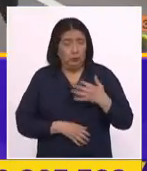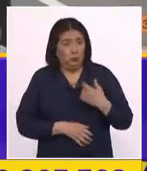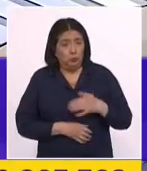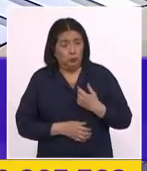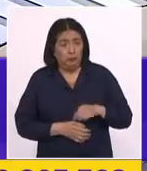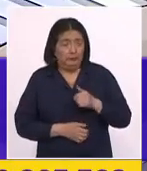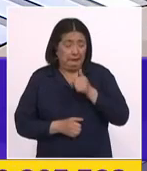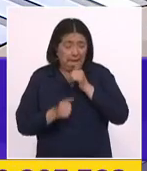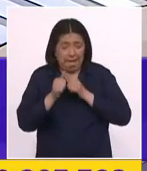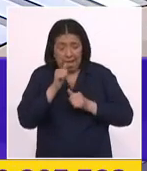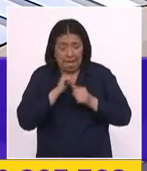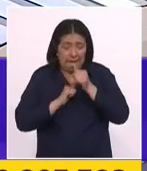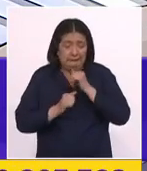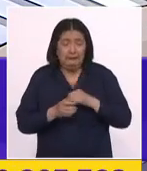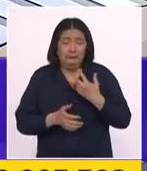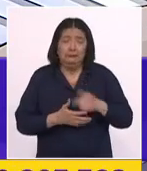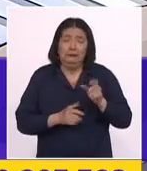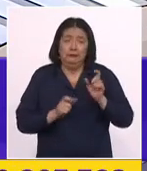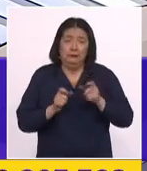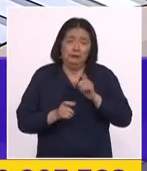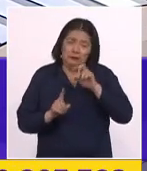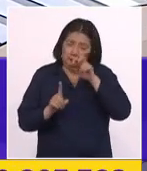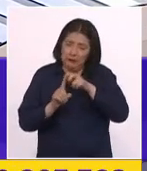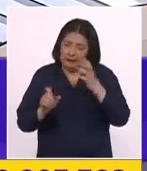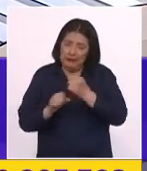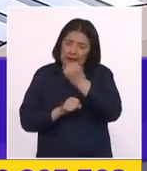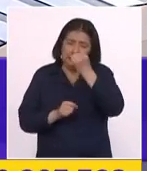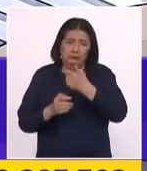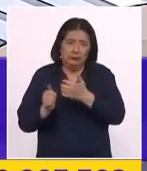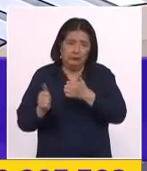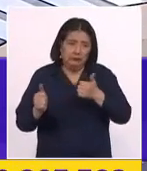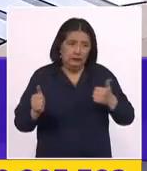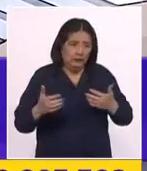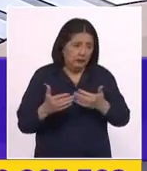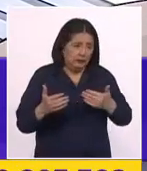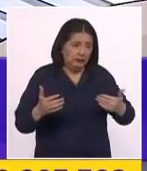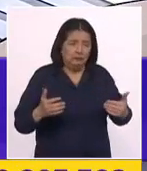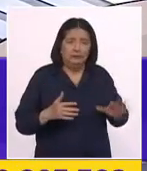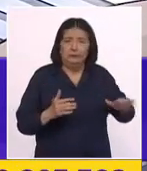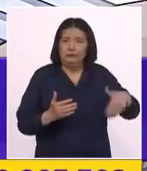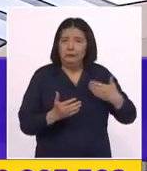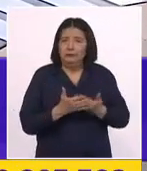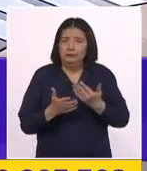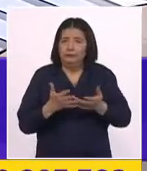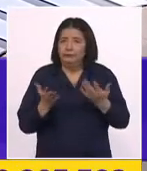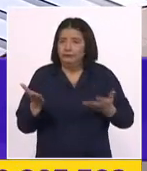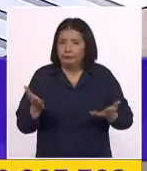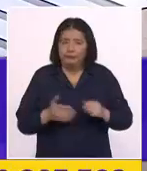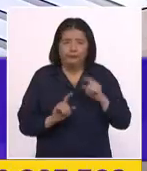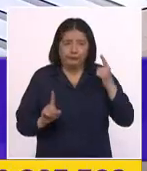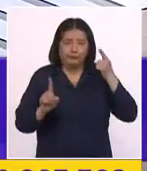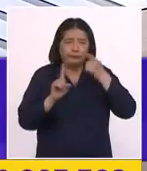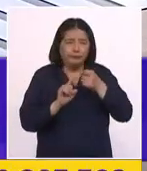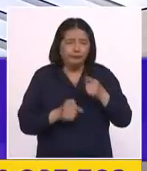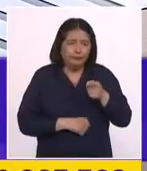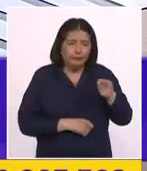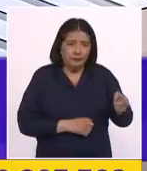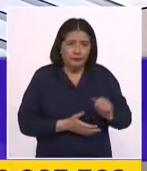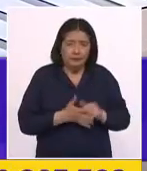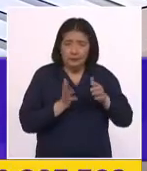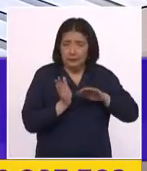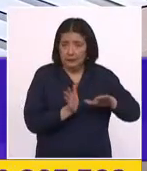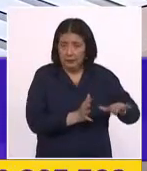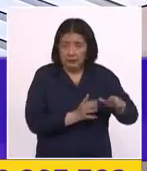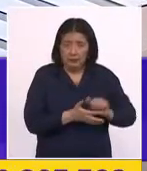mucho sacrificio, la gente a veces ve los logros, pero hay muchísimo detrás para llegar al objetivo. Ella ha dejado de